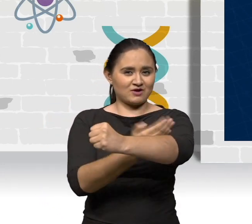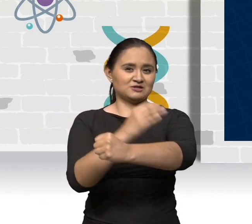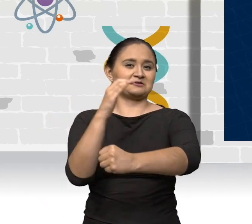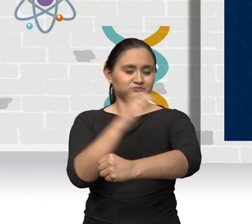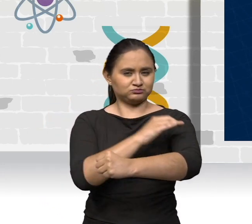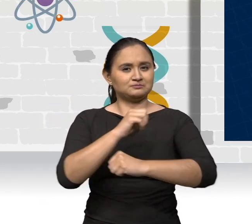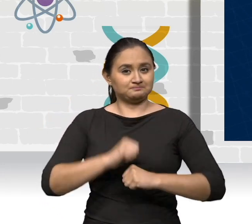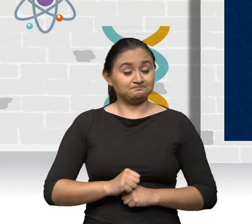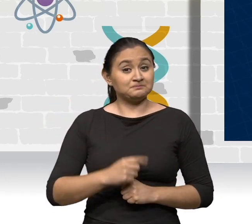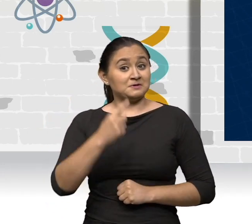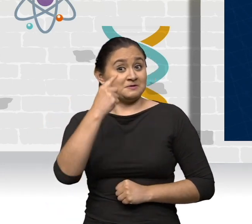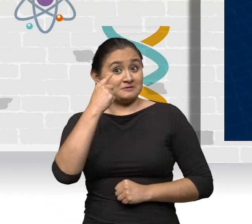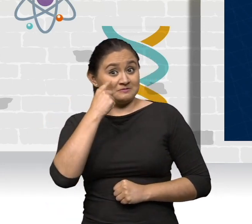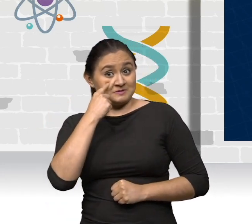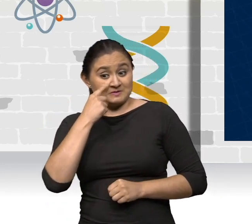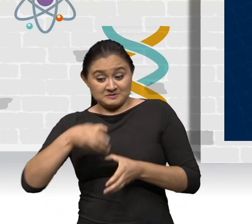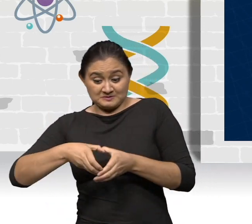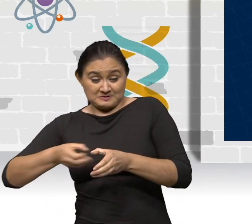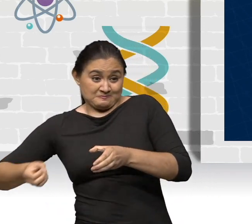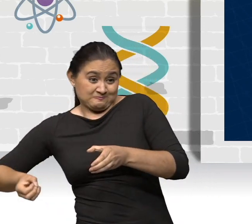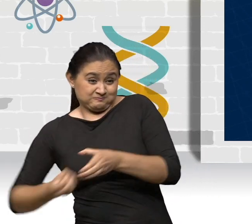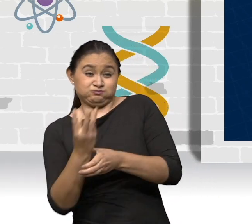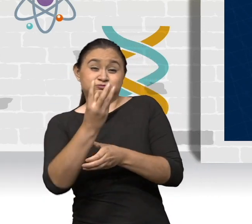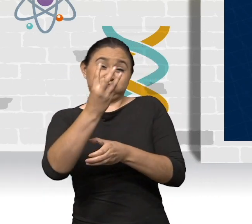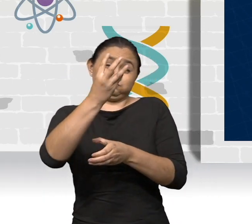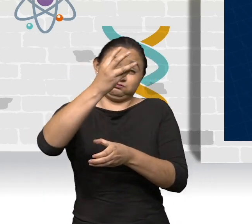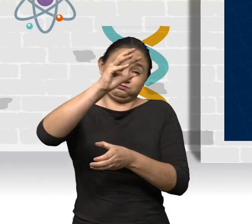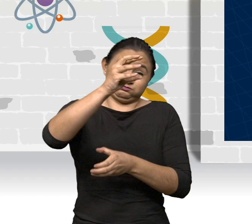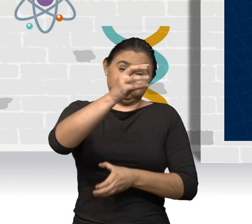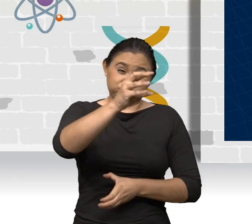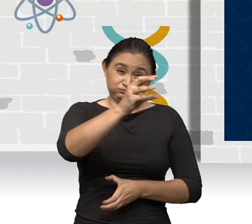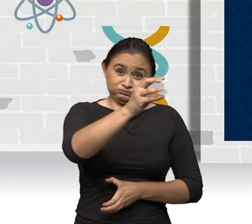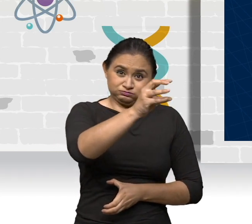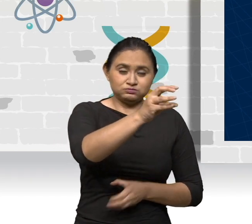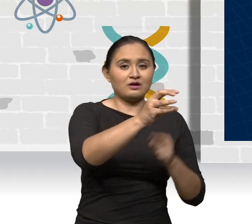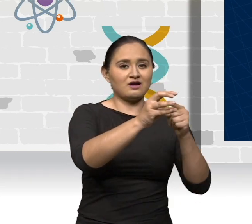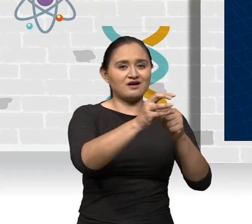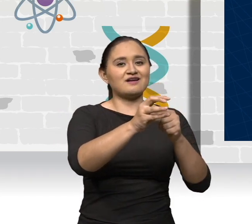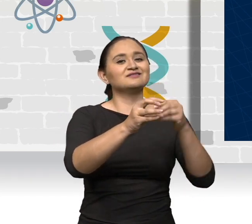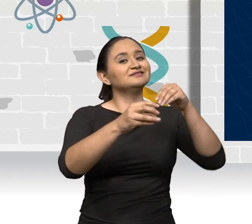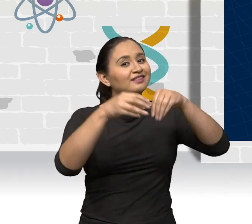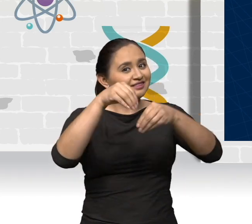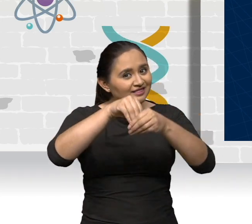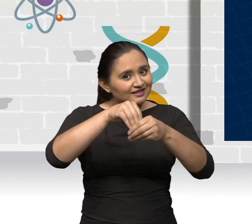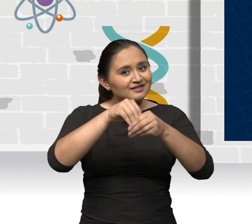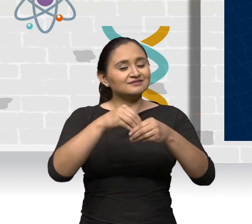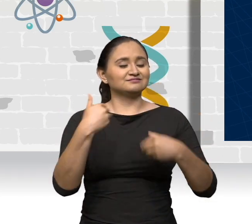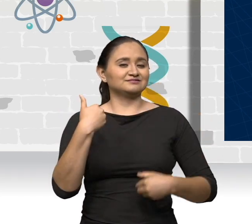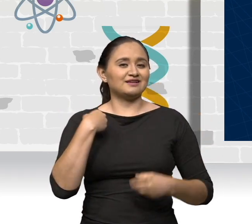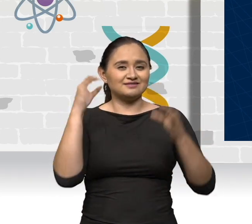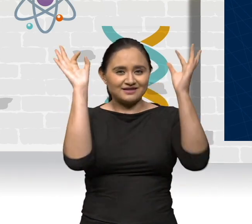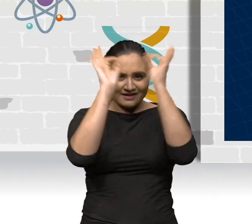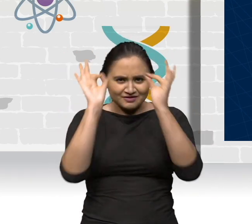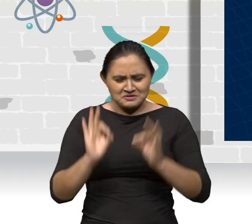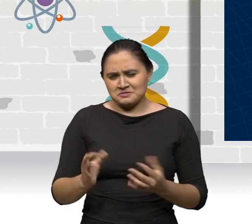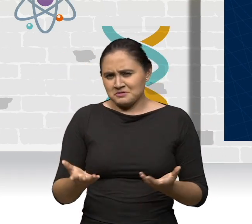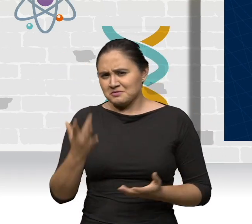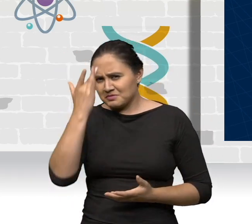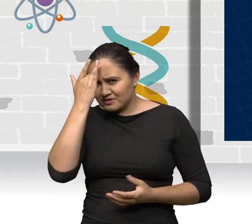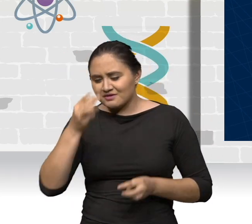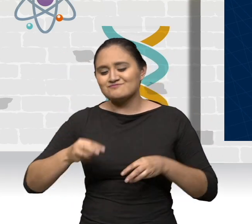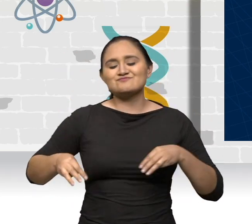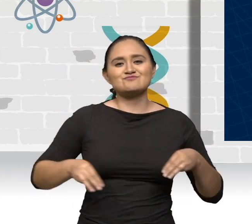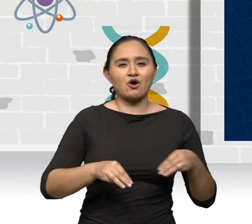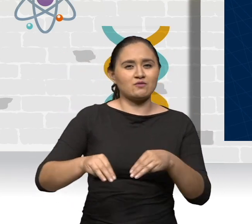bala de cañón en vuelo claramente tiene la capacidad de hacer trabajo. Es decir, tiene energía y en este caso es debido a